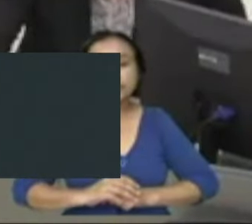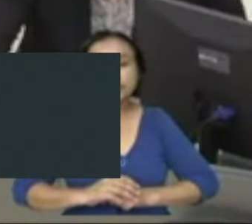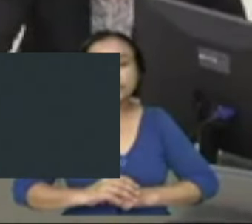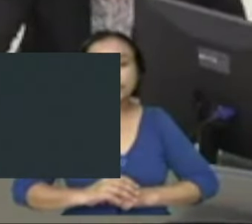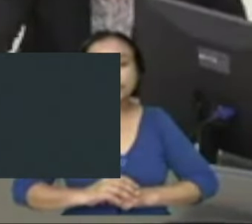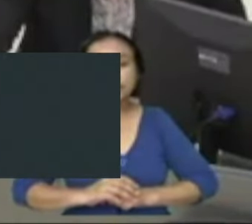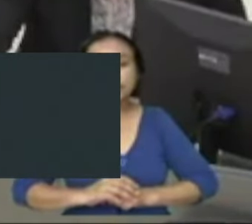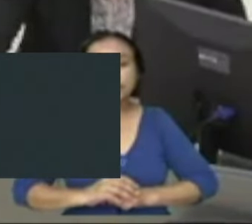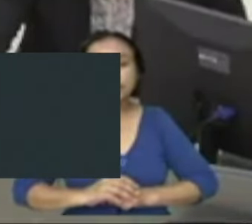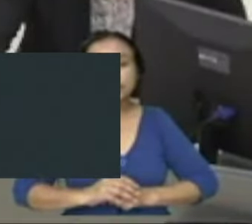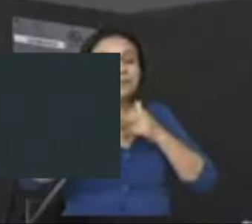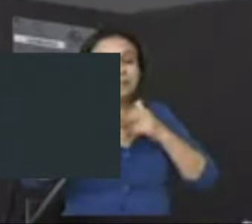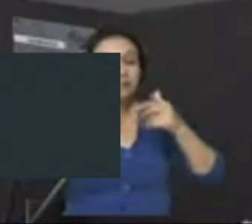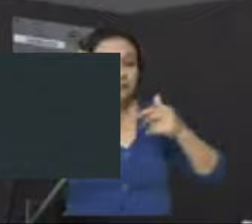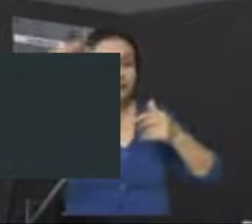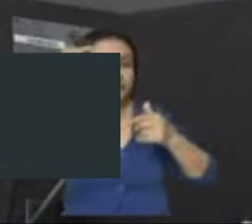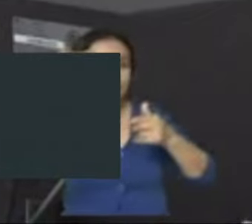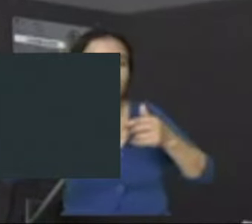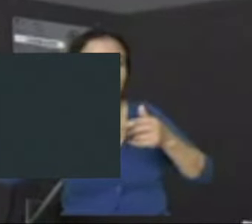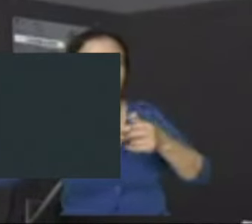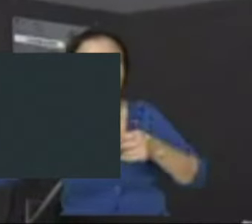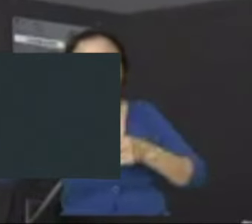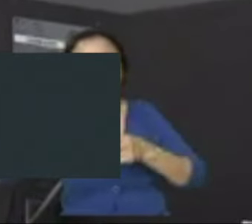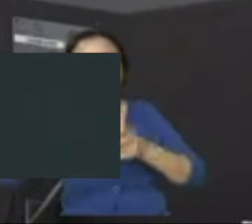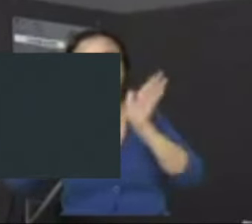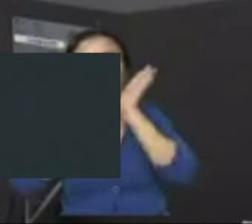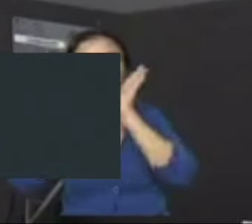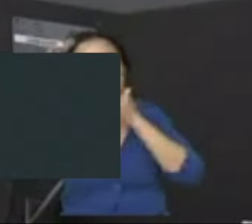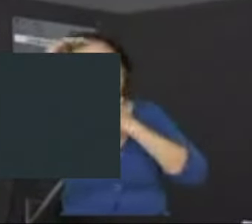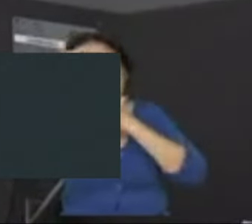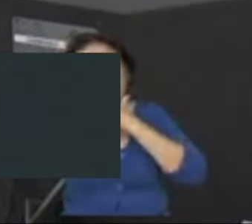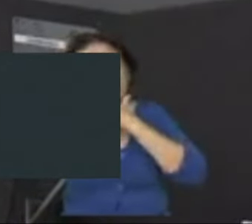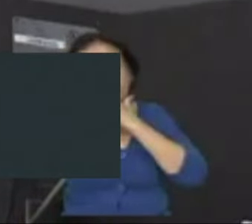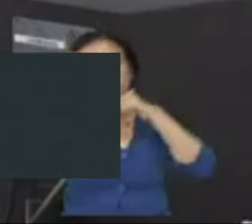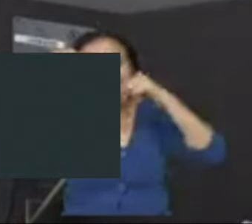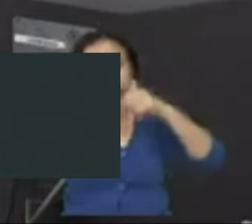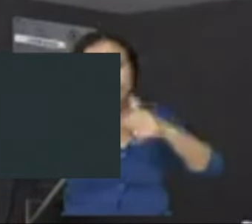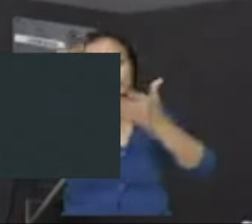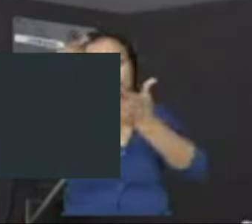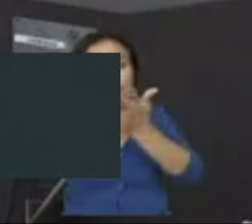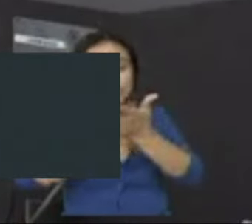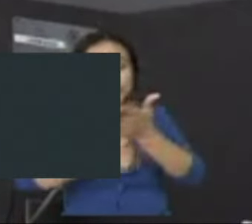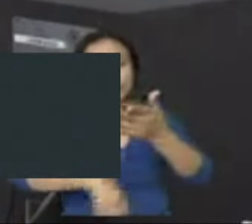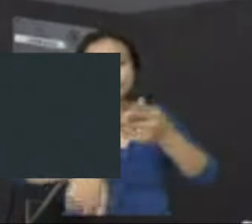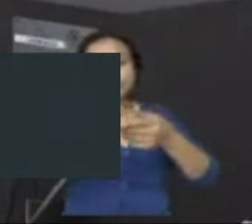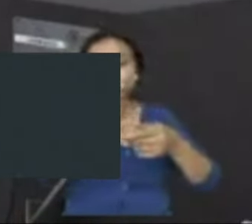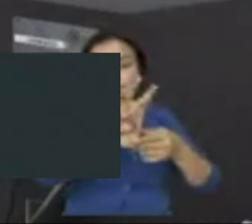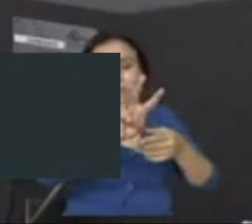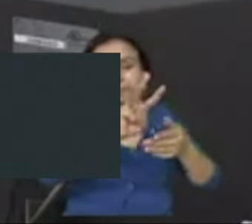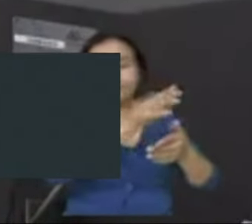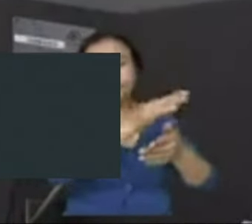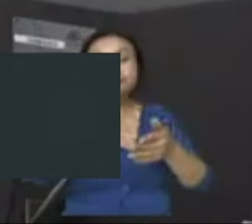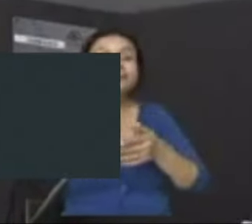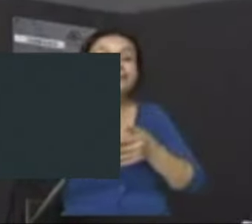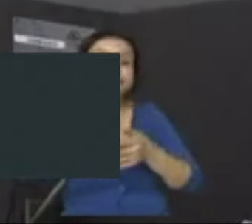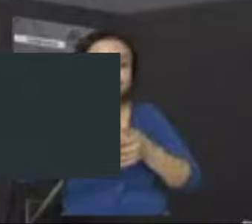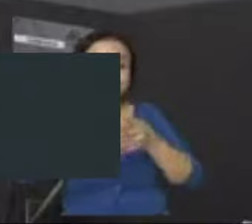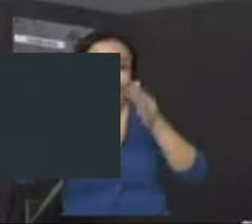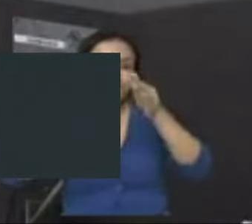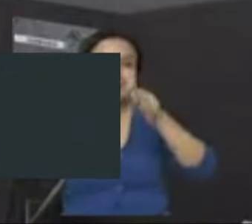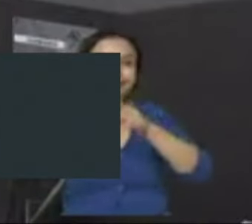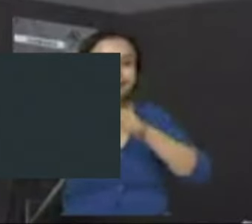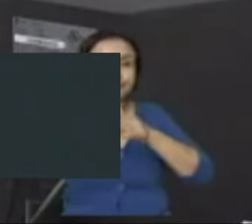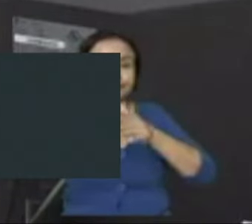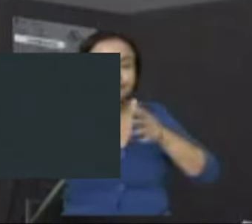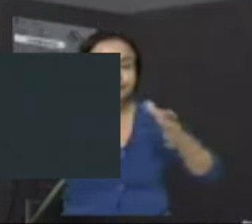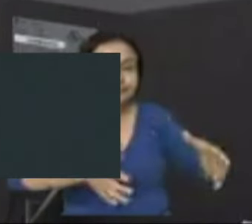cualquier crisis. Con este proyecto, nosotros vamos a incrementar de 3 a 6 la cantidad